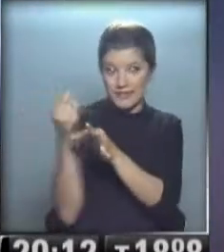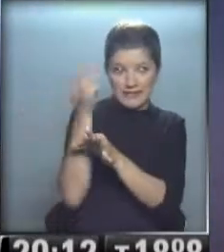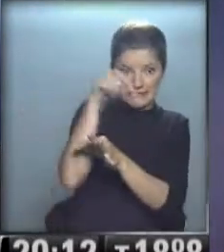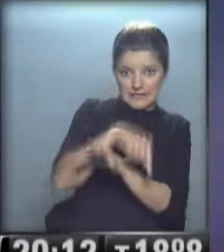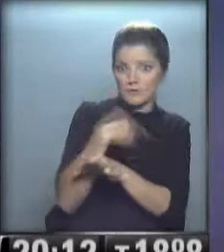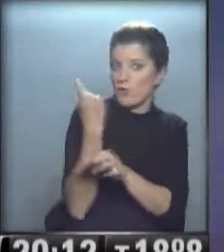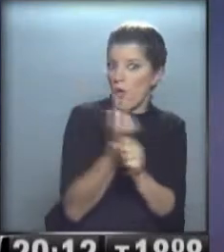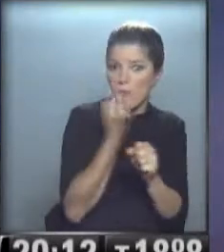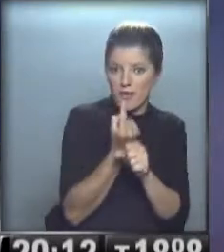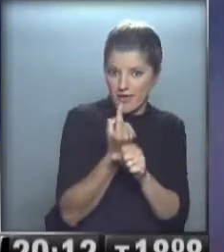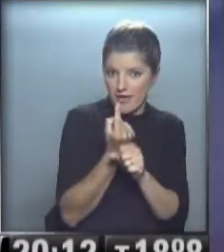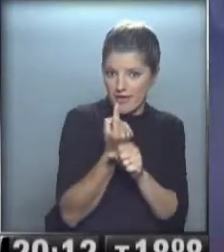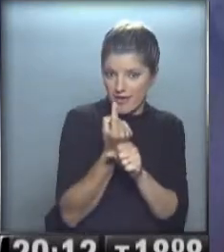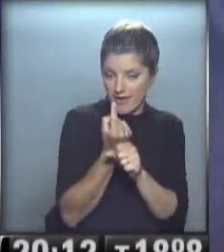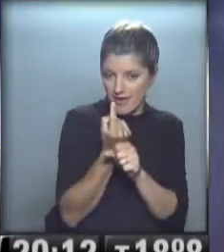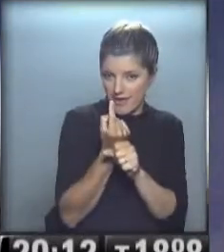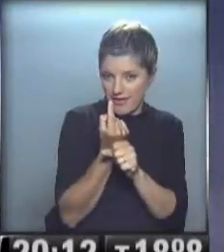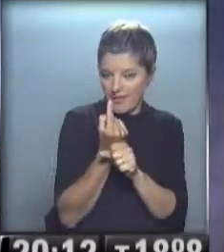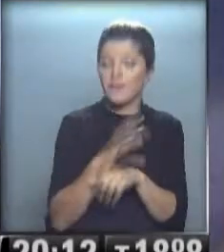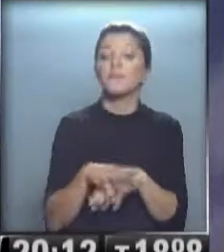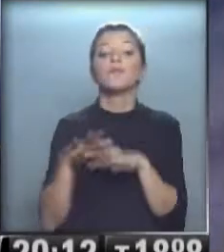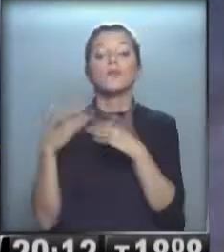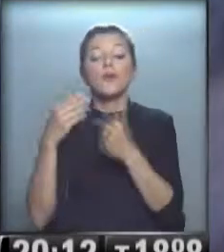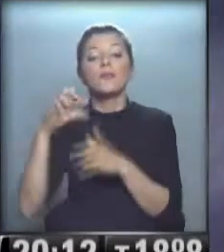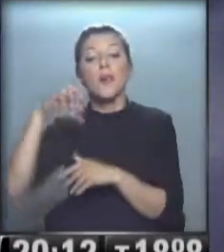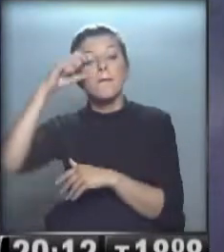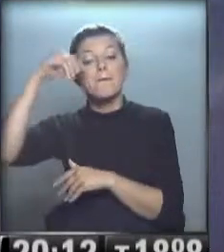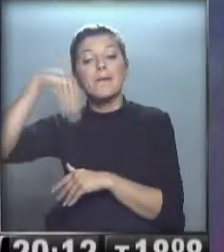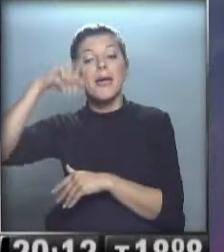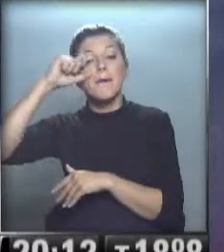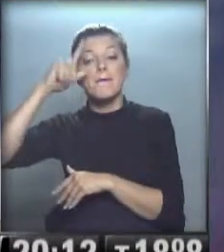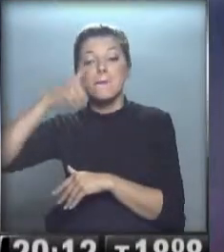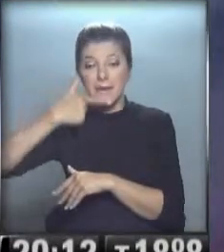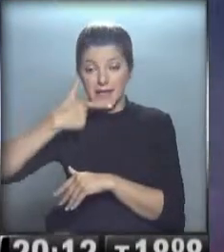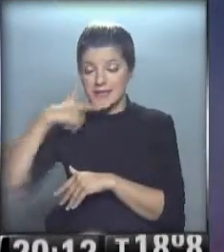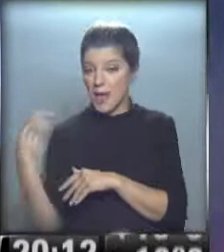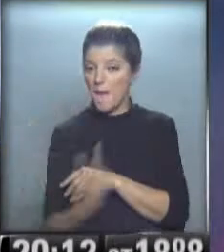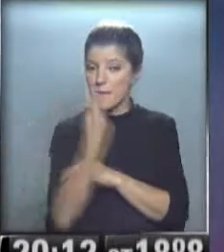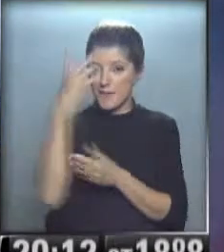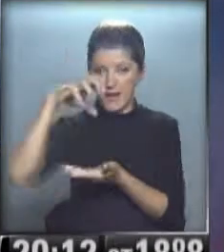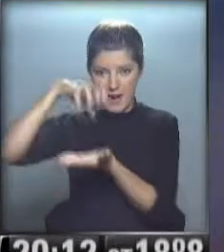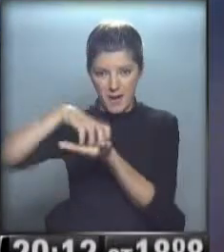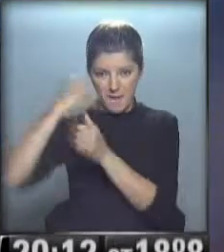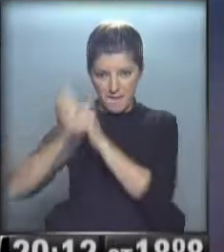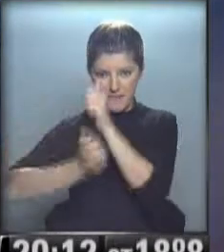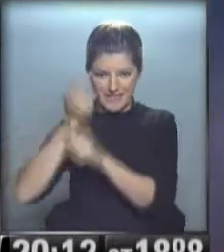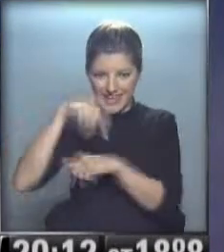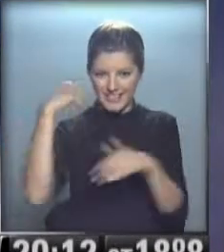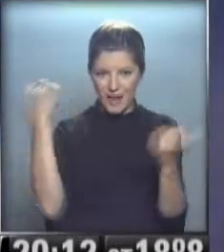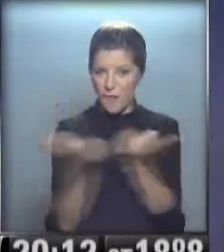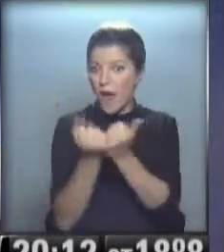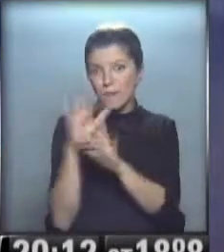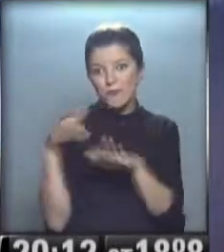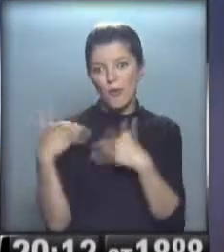litigando contra la empresa argentina. Por eso Pemex es la primera que va a celebrar este acuerdo porque le va a